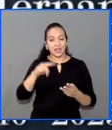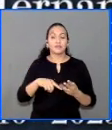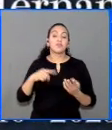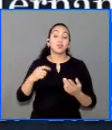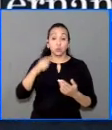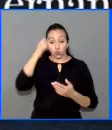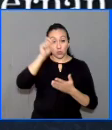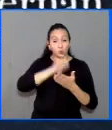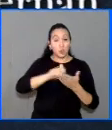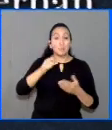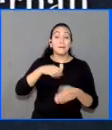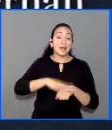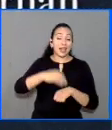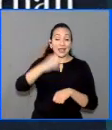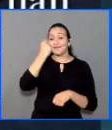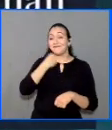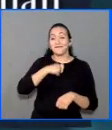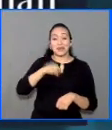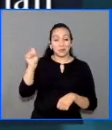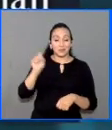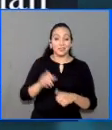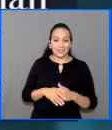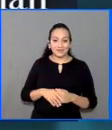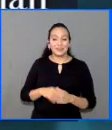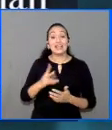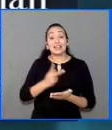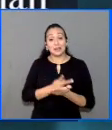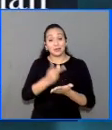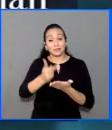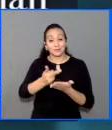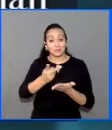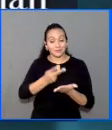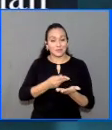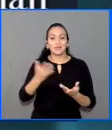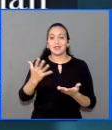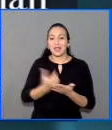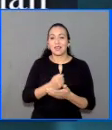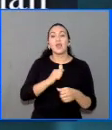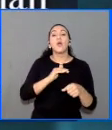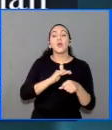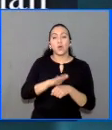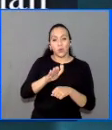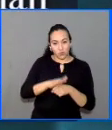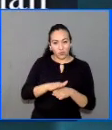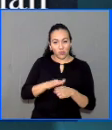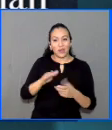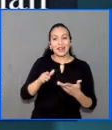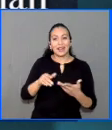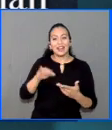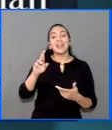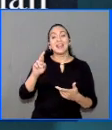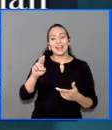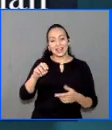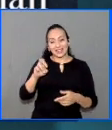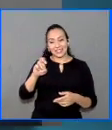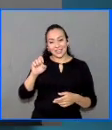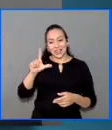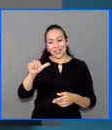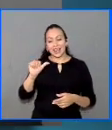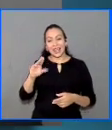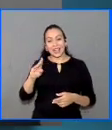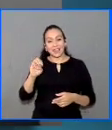y premiada, que fue galardonada con los premios Elena Poniatowska y de la Real Academia Española. Estudió